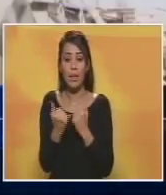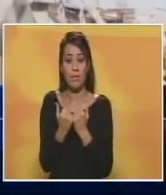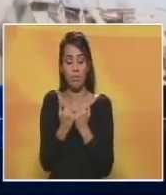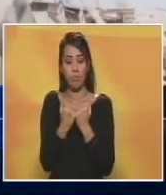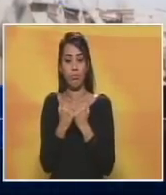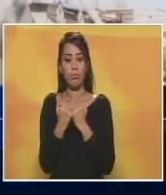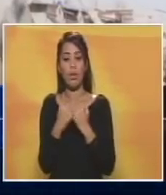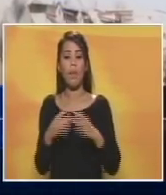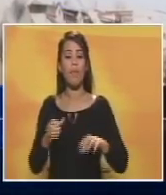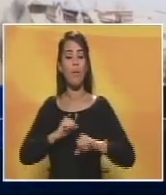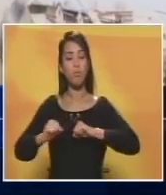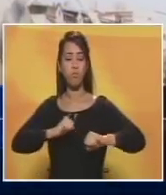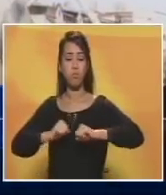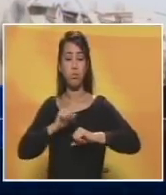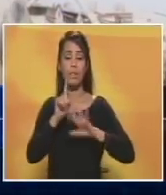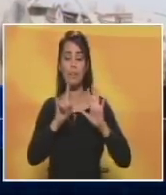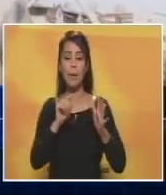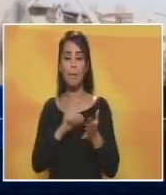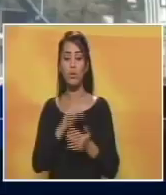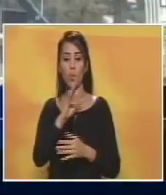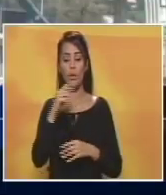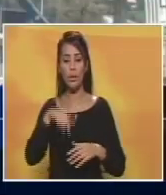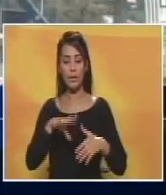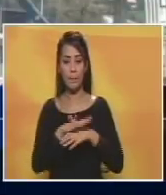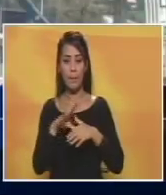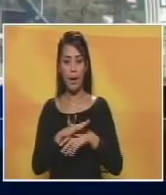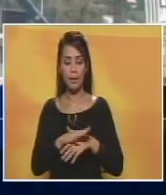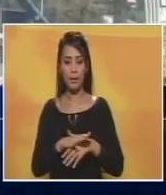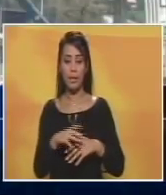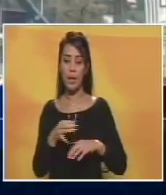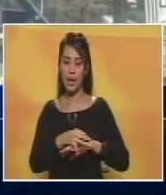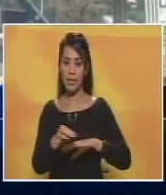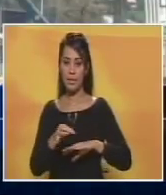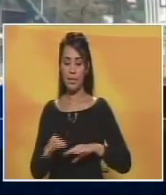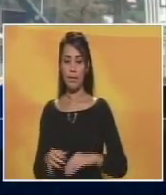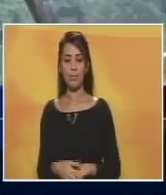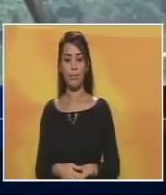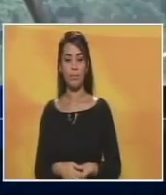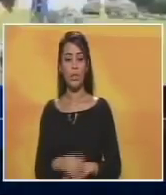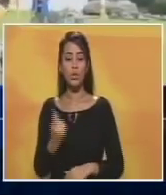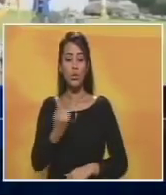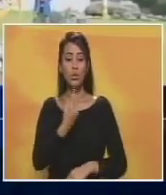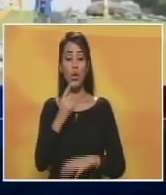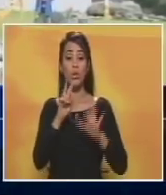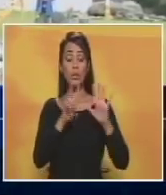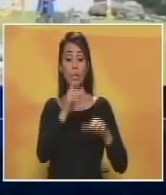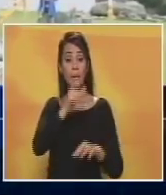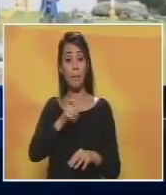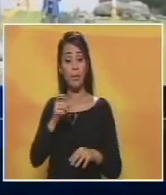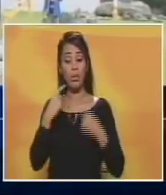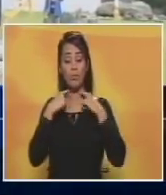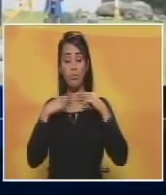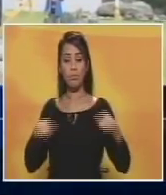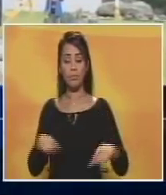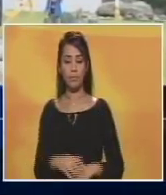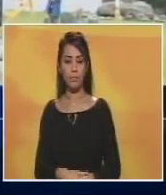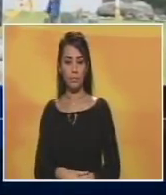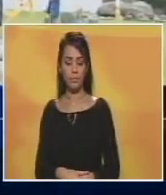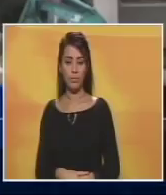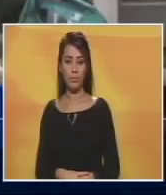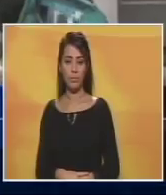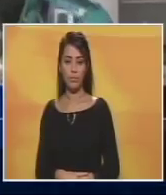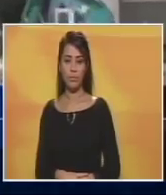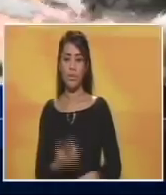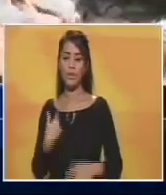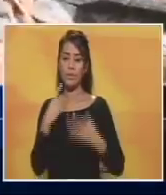magnitud 6.4 que sacudió este martes la isla, por lo que solo quedan 7 personas desaparecidas. Hasta el